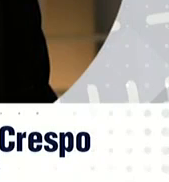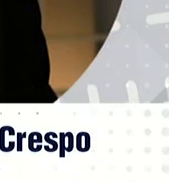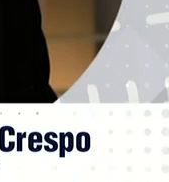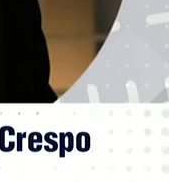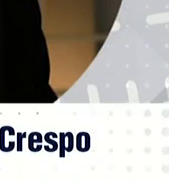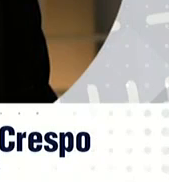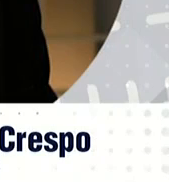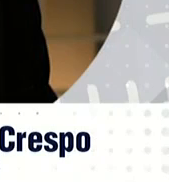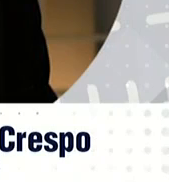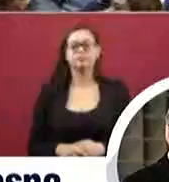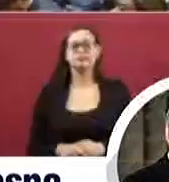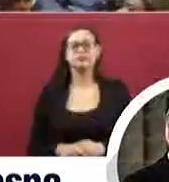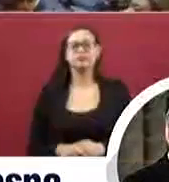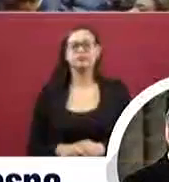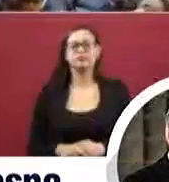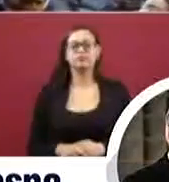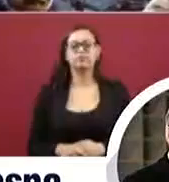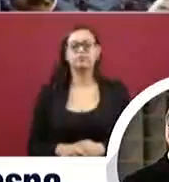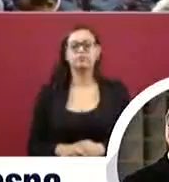Entonces,